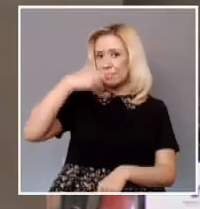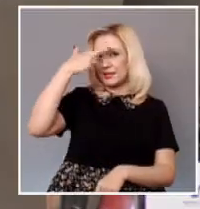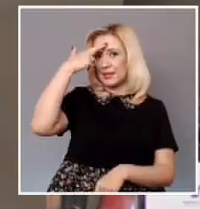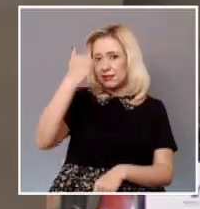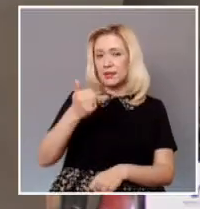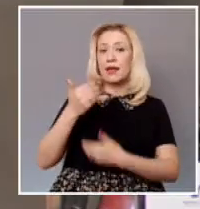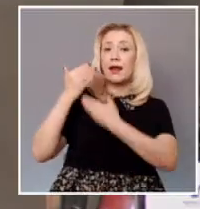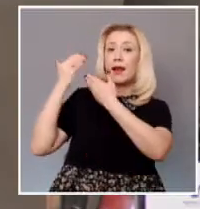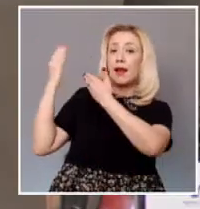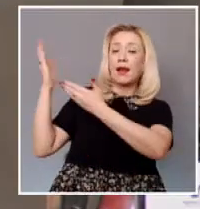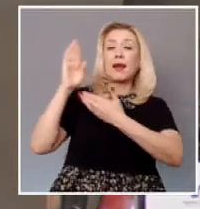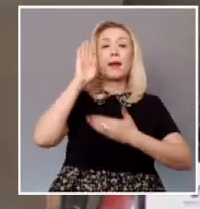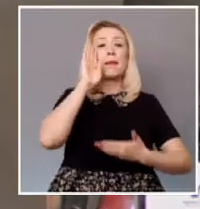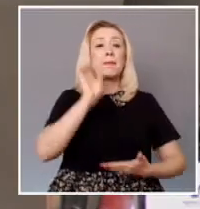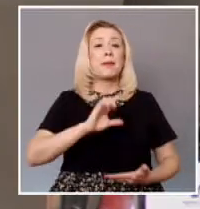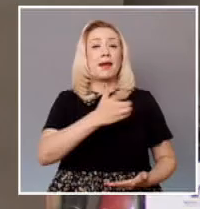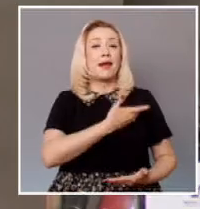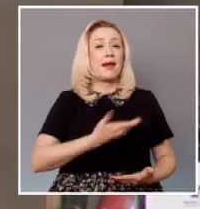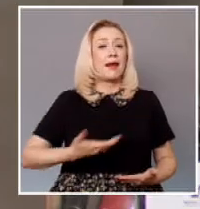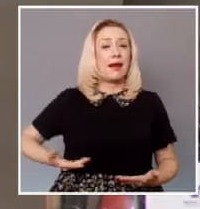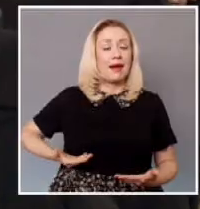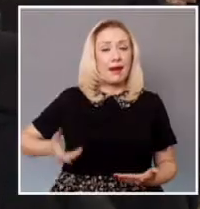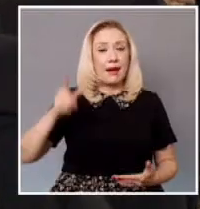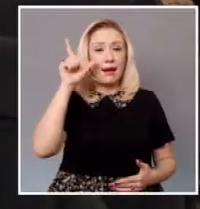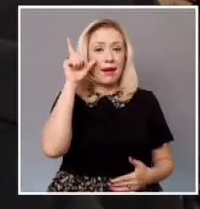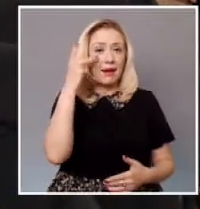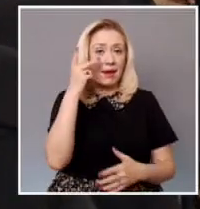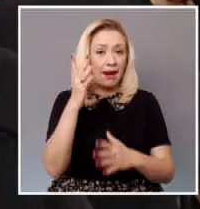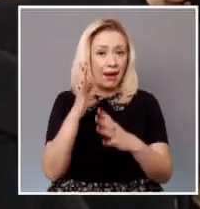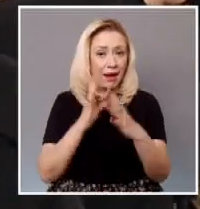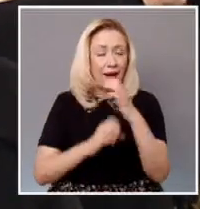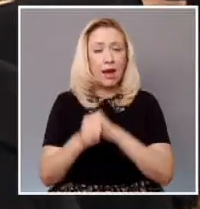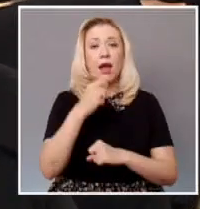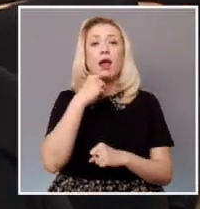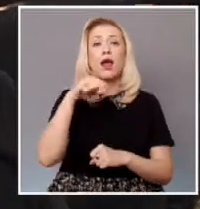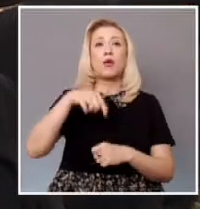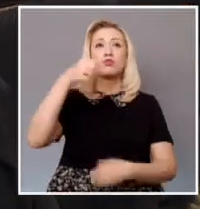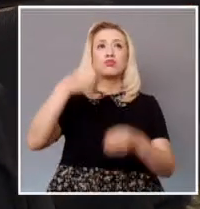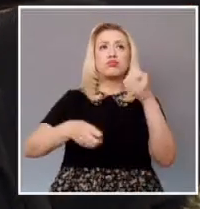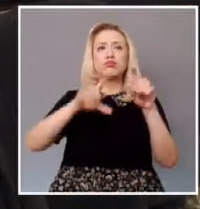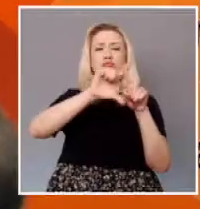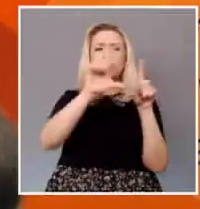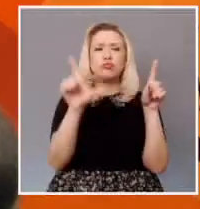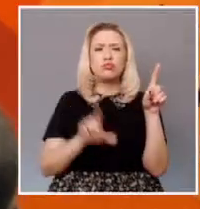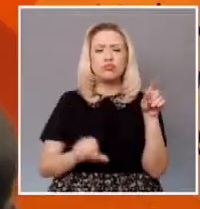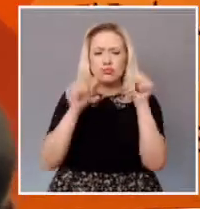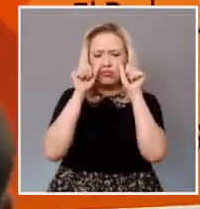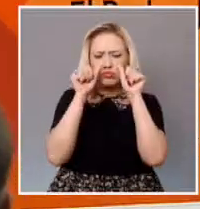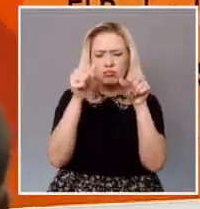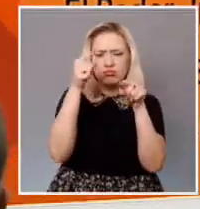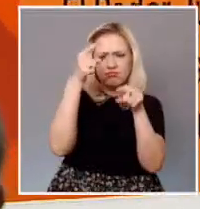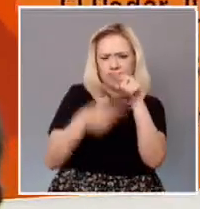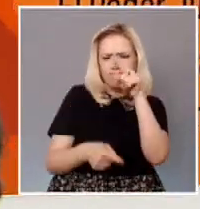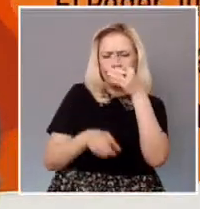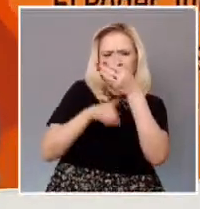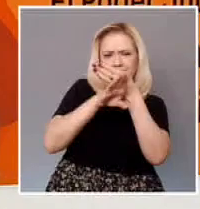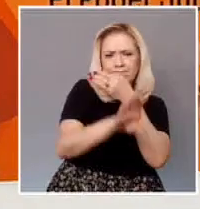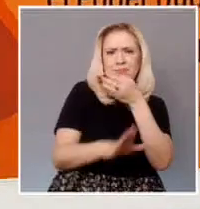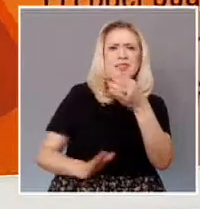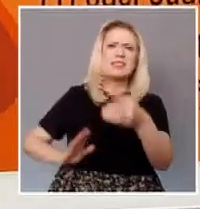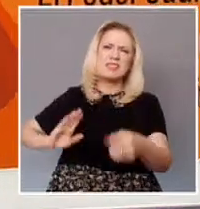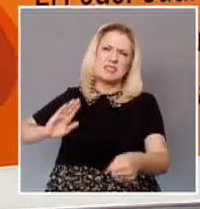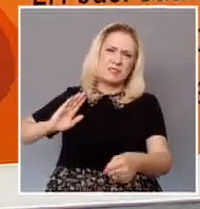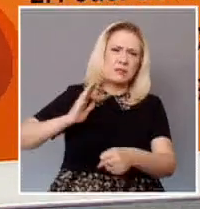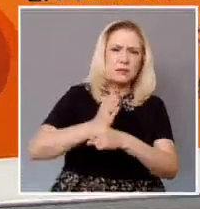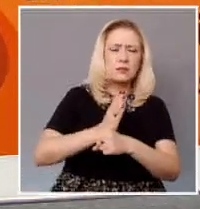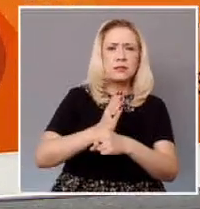Hernández, aseguró que el Poder Judicial de la Federación previene, atiende y sanciona para erradicar la violencia contra